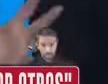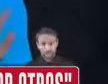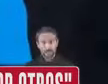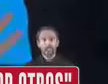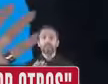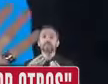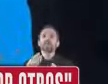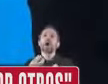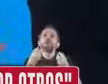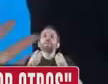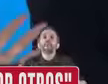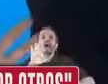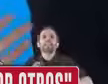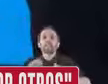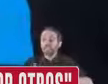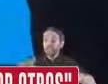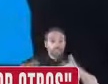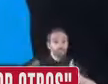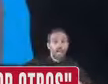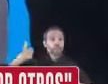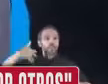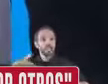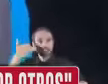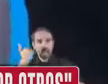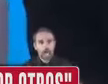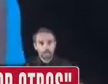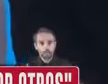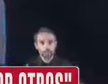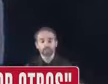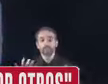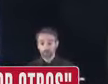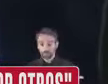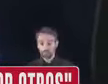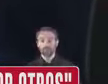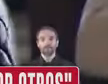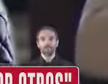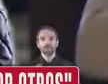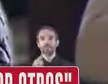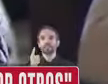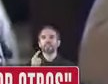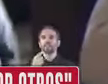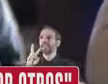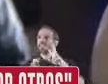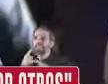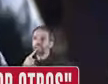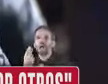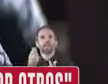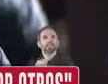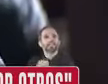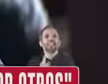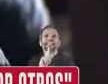que tuvimos que empezar a hacer la emergencia por eso por eso la emergencia tarifaria y ya no hubo más